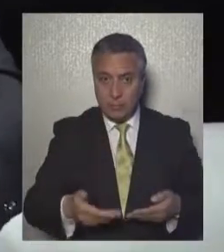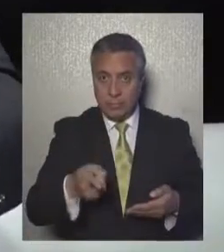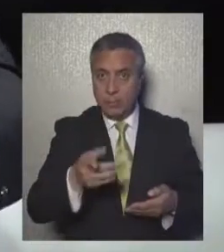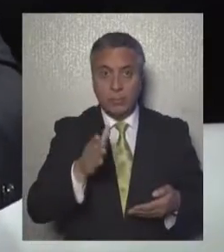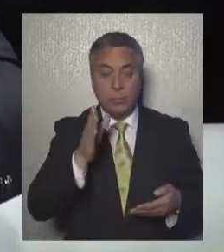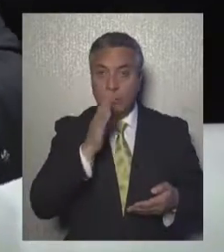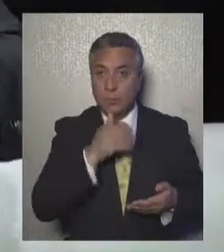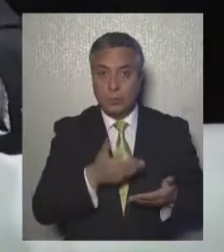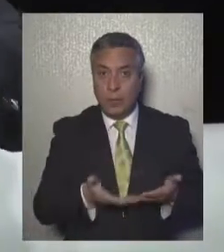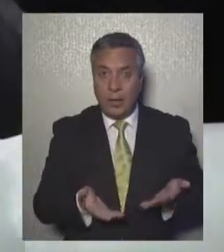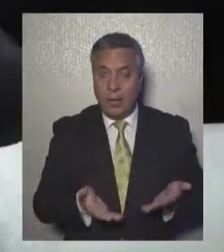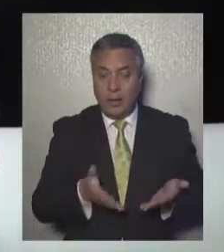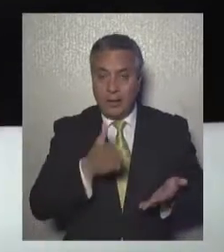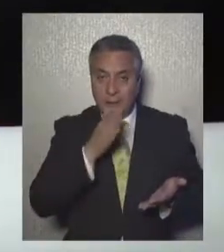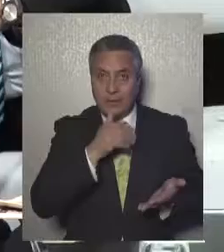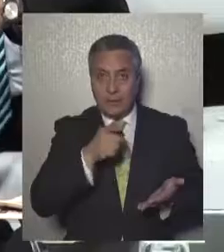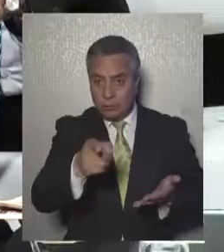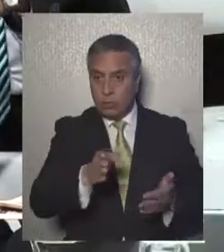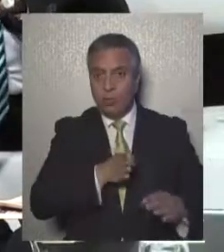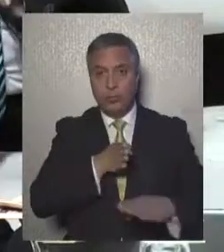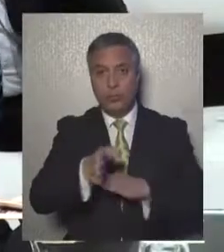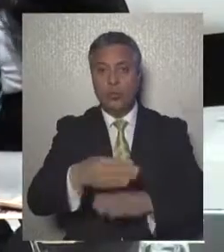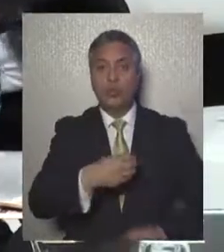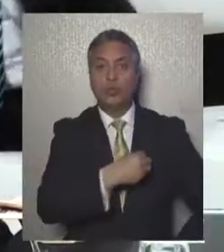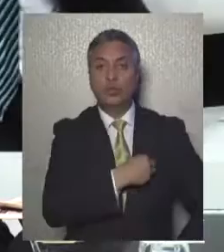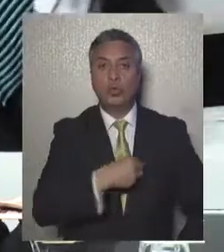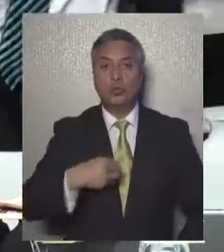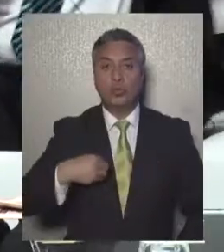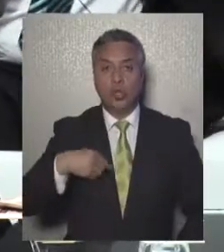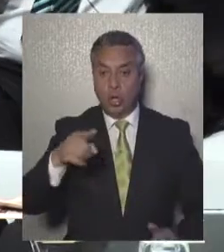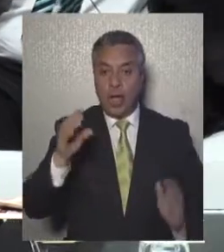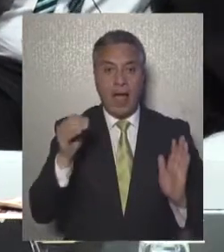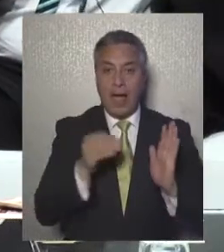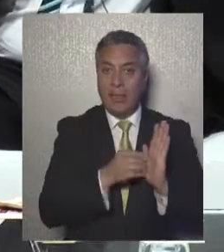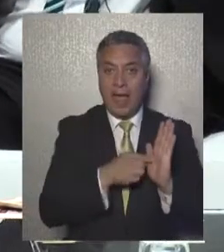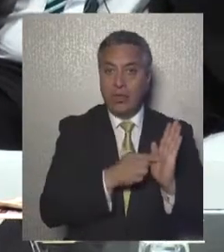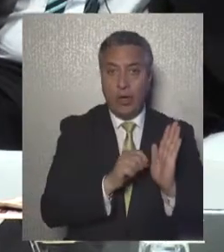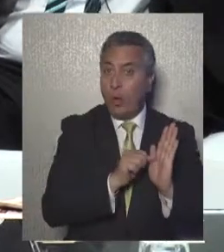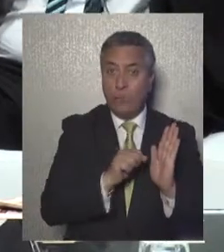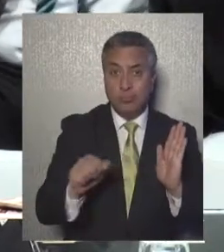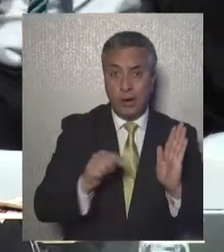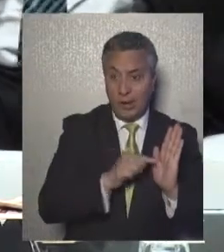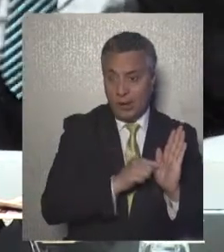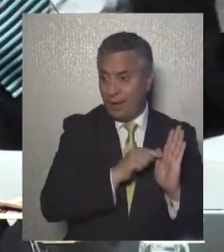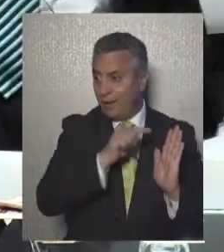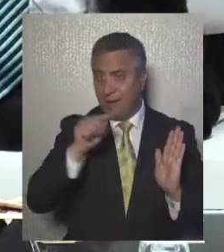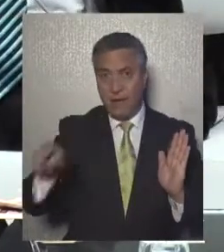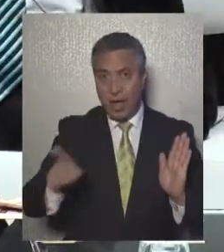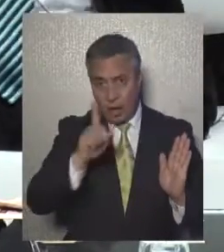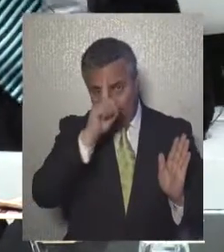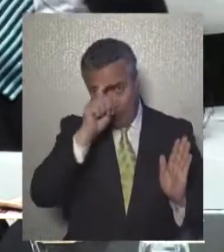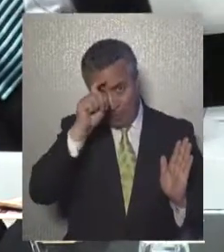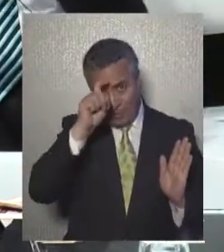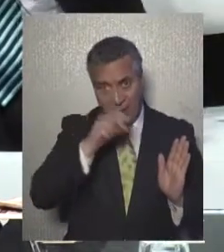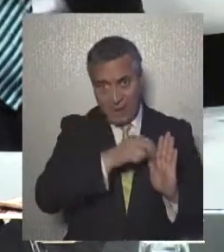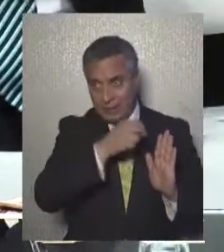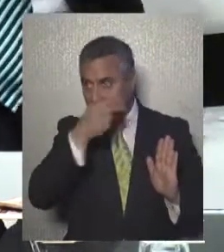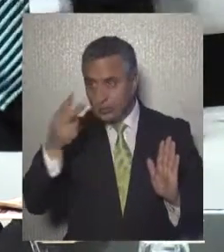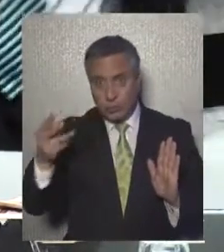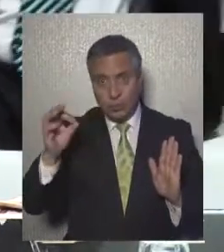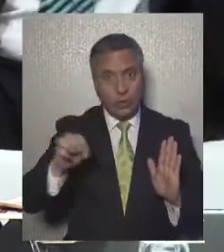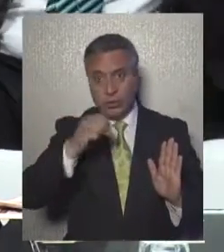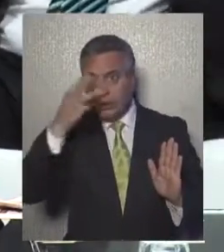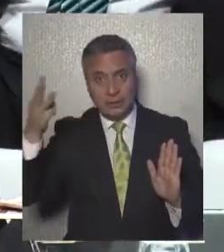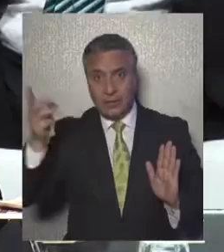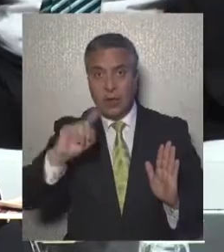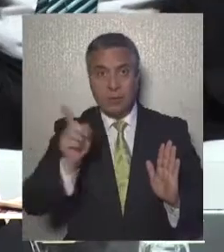interoperabilidad. Usted va a un consultorio y sus datos no pueden pasar al hospital de nivel secundario ni al terciario. Imagínese